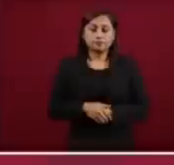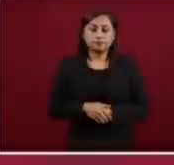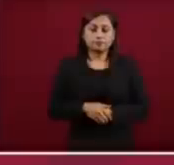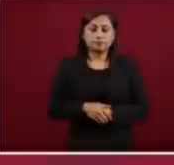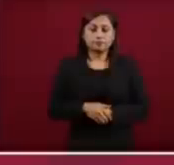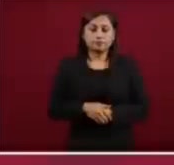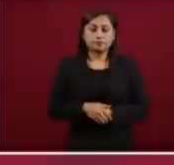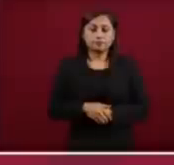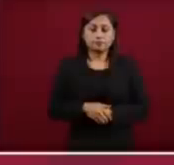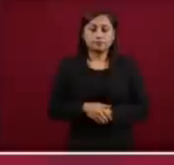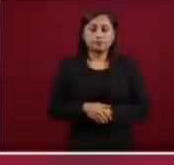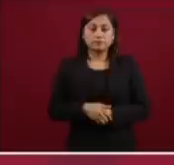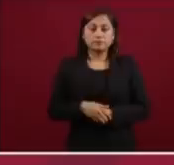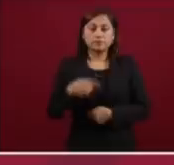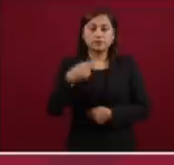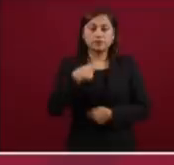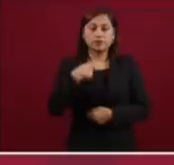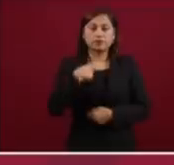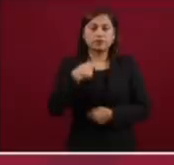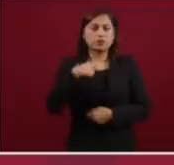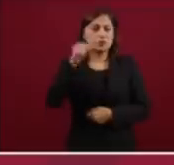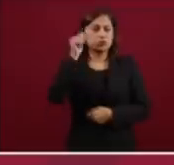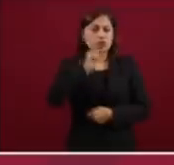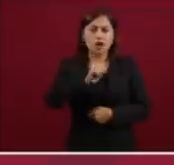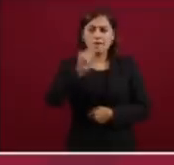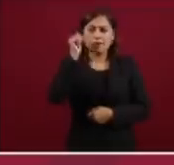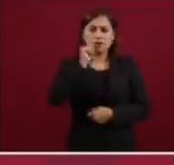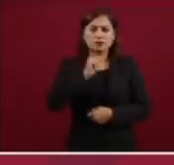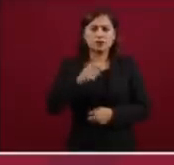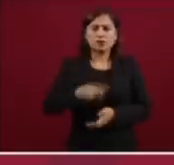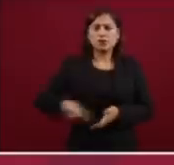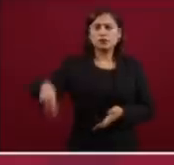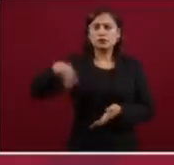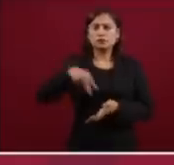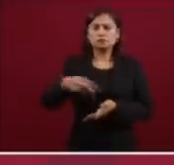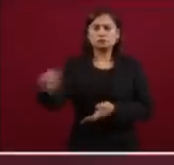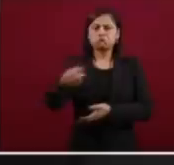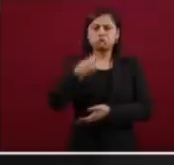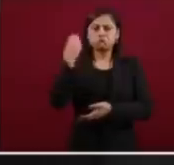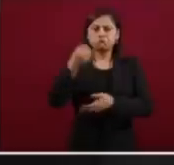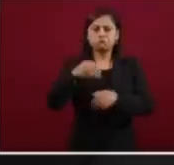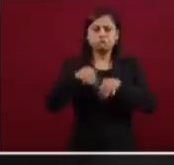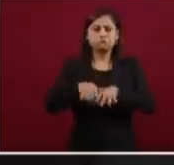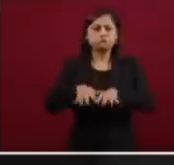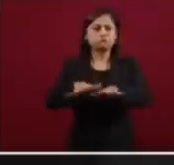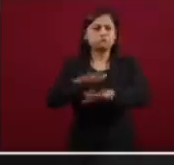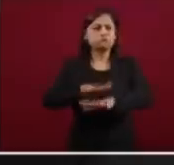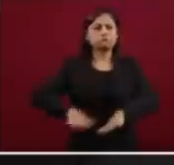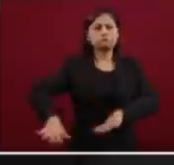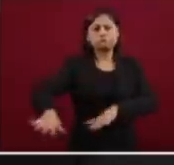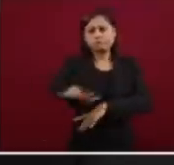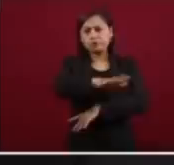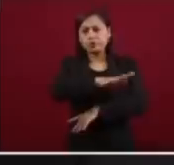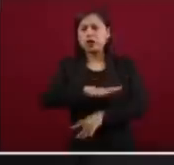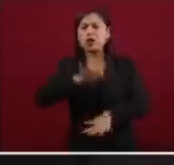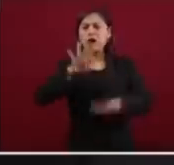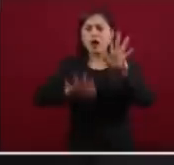más que en los actos públicos a veces llego a un estado y están los periodistas